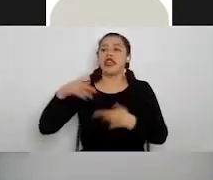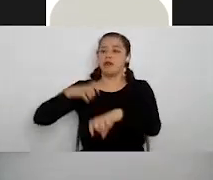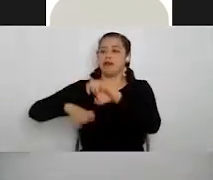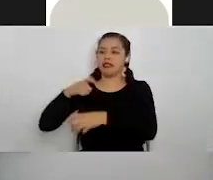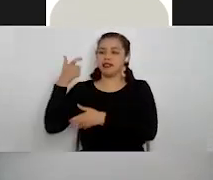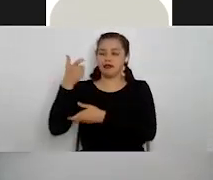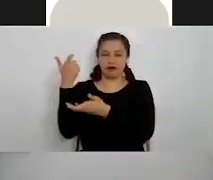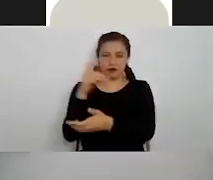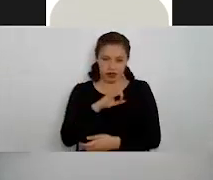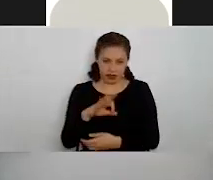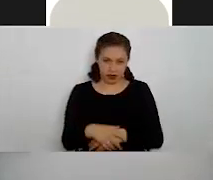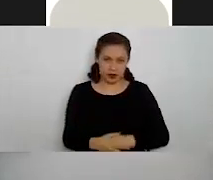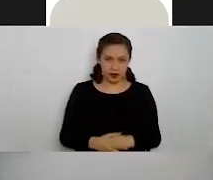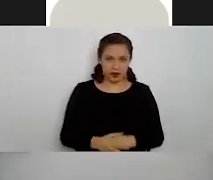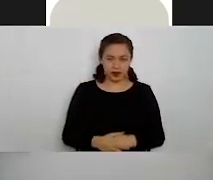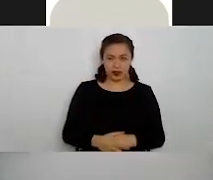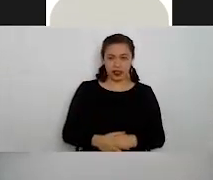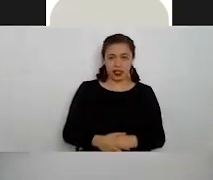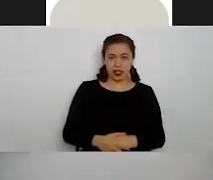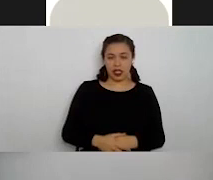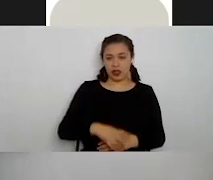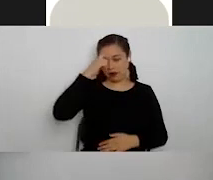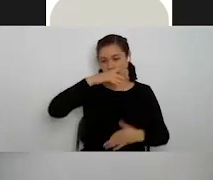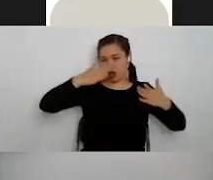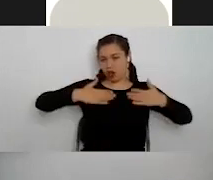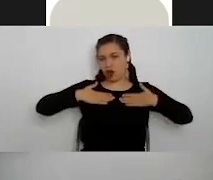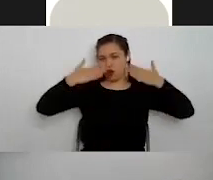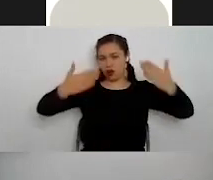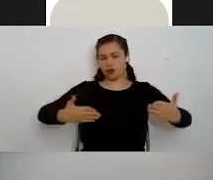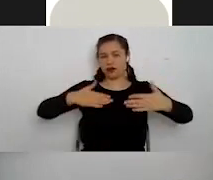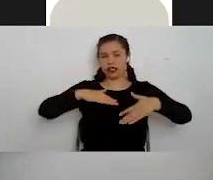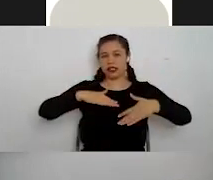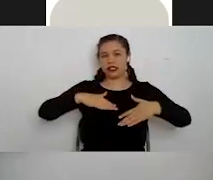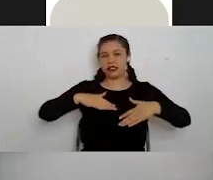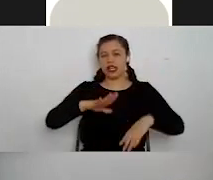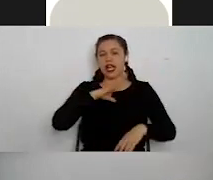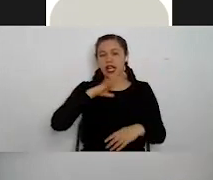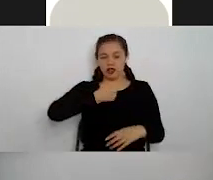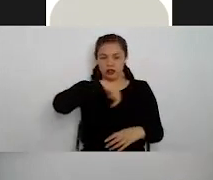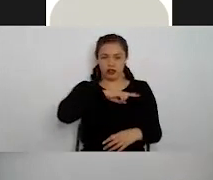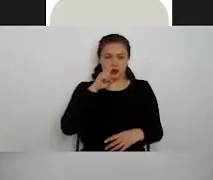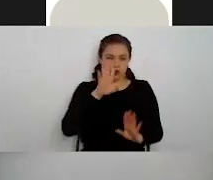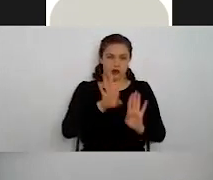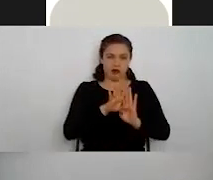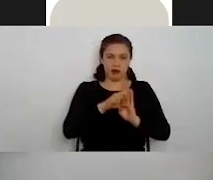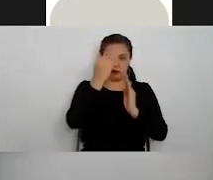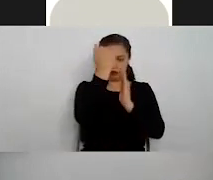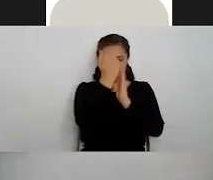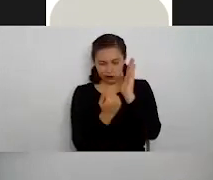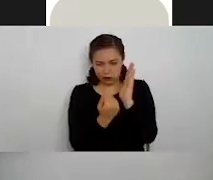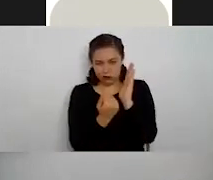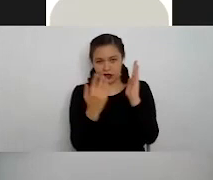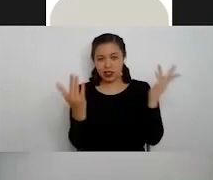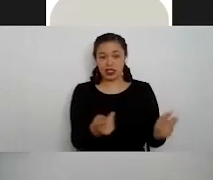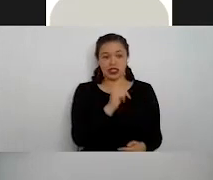las expectativas de las confianzas, que son lo que miden estos indicadores, las estamos viendo a la baja, te está hablando de que